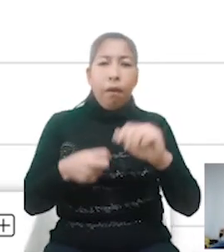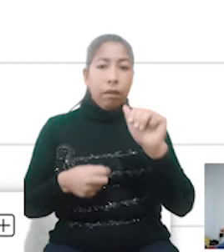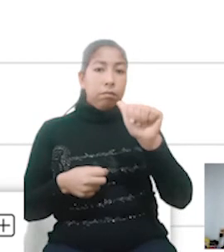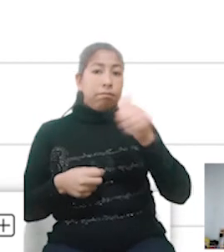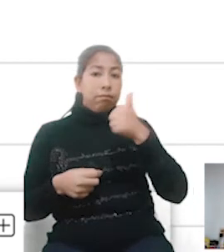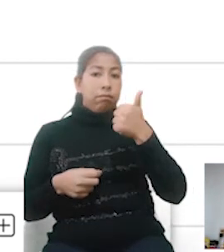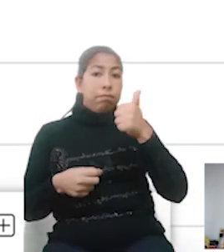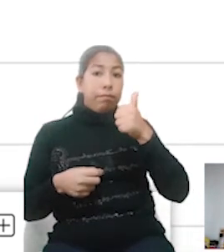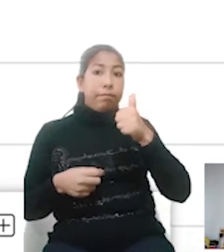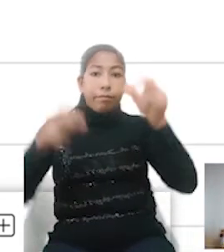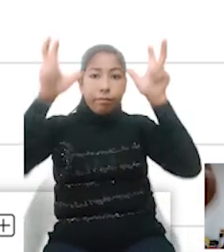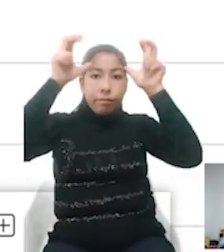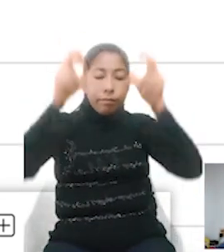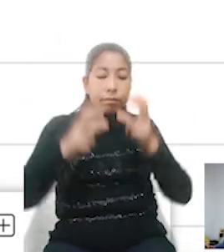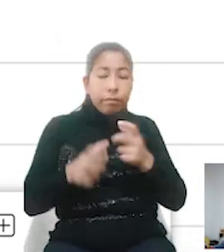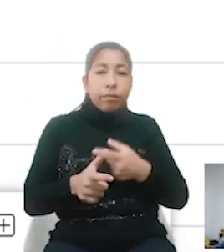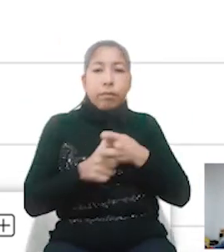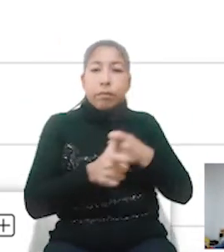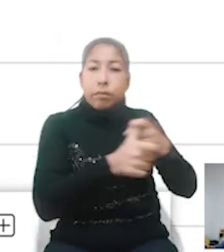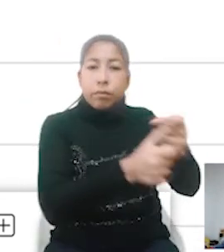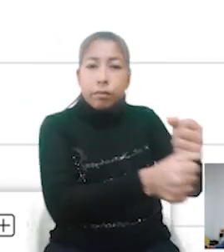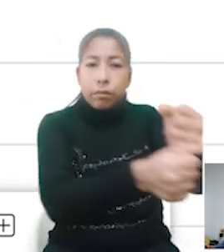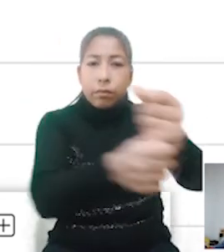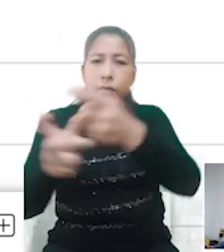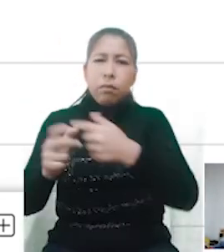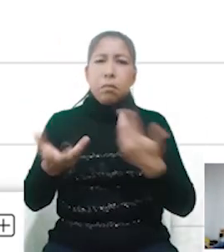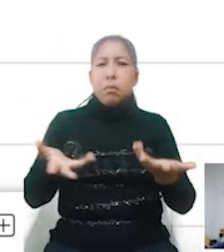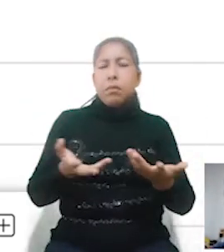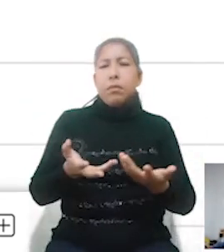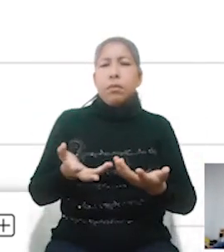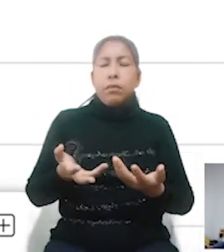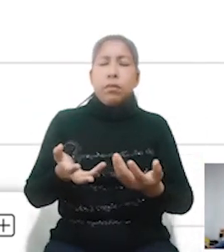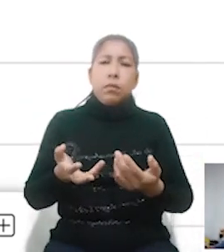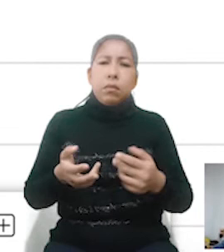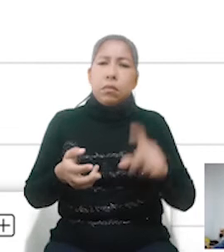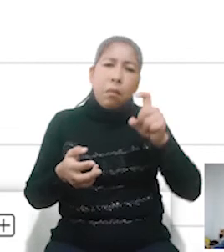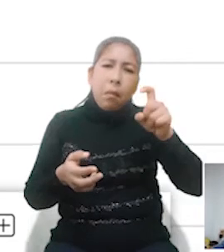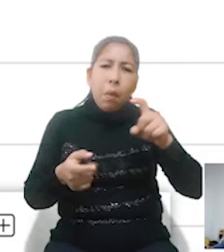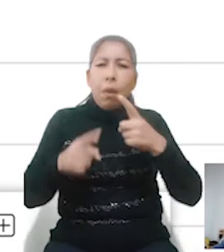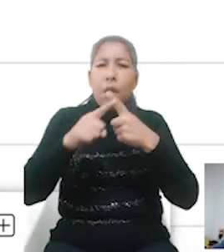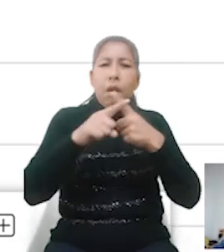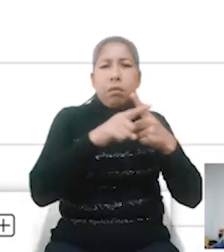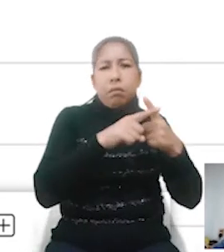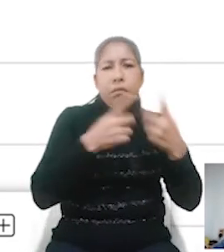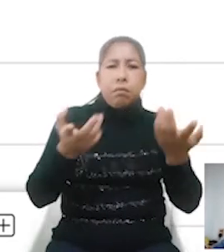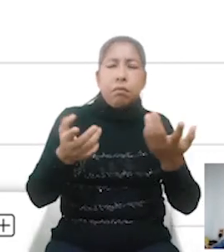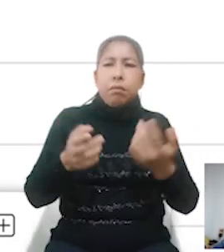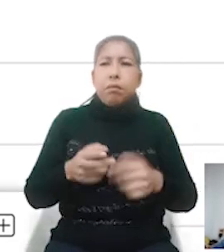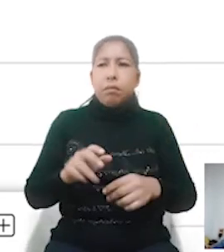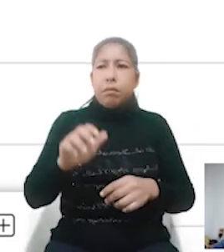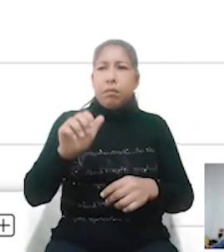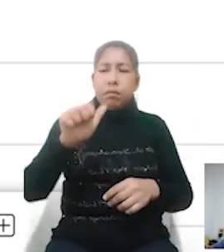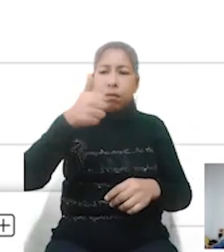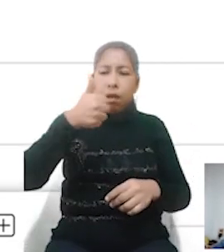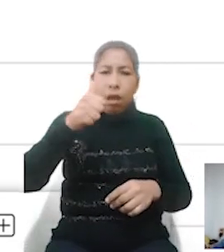y media. Entonces, ¿qué tenemos que hacer con estos dos valores? Pues simplemente multiplicar. Para el ángulo central, multiplicaremos